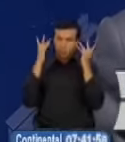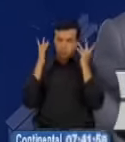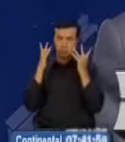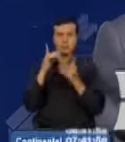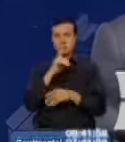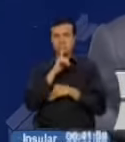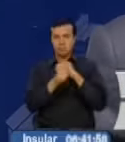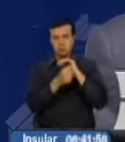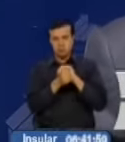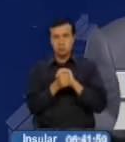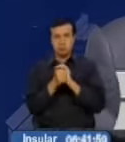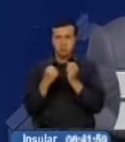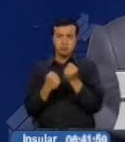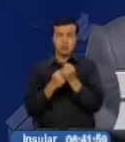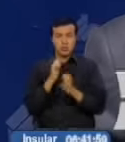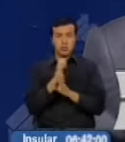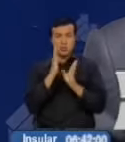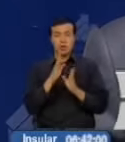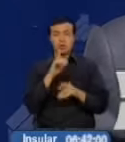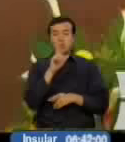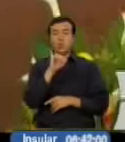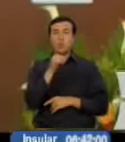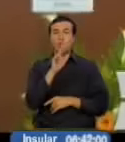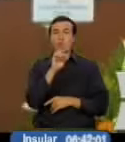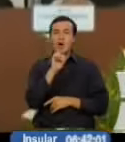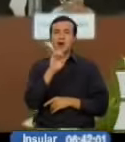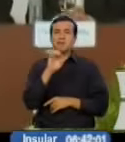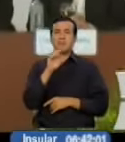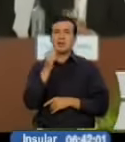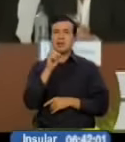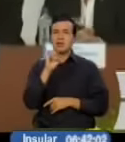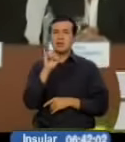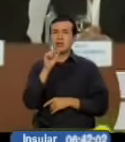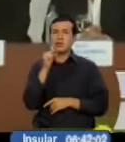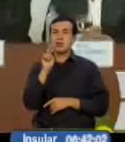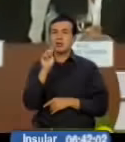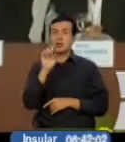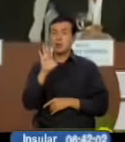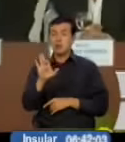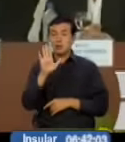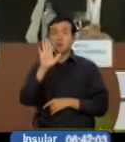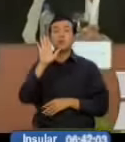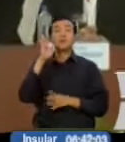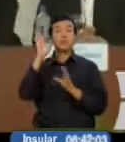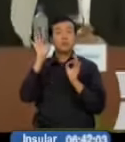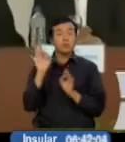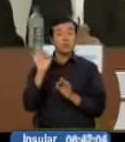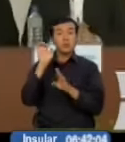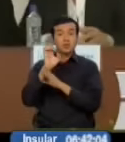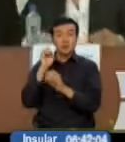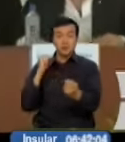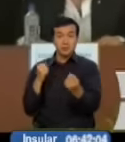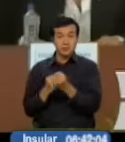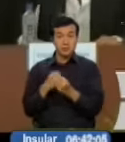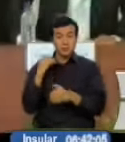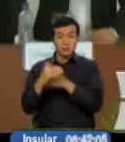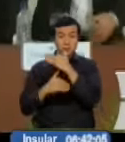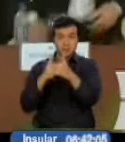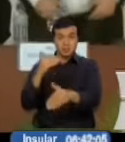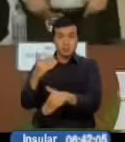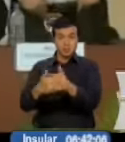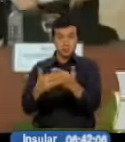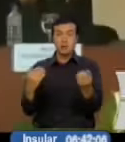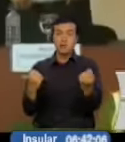forma secreta. Esa persona se llama Juan Meriguet. Un hecho histórico en el cual nuestro país ha sido crucial no solo en este proceso, sino